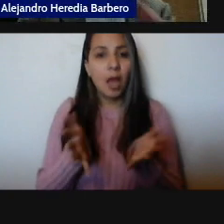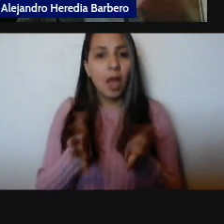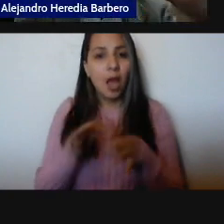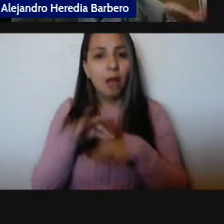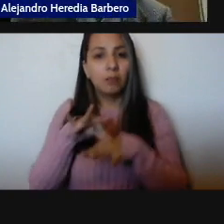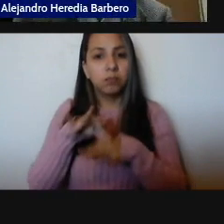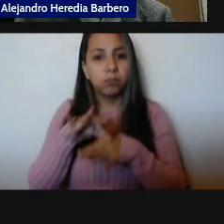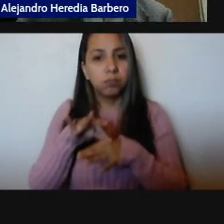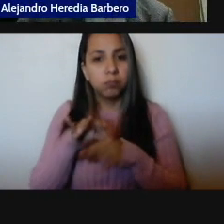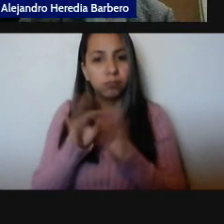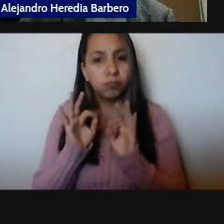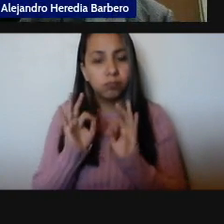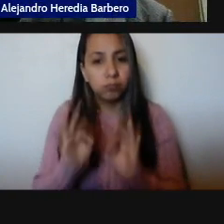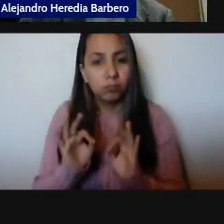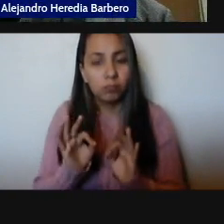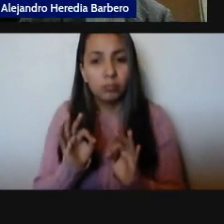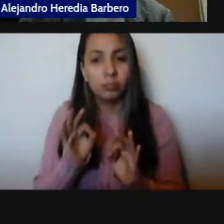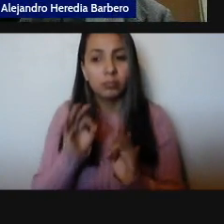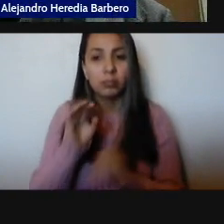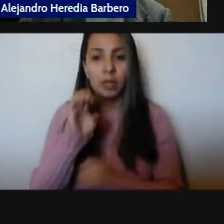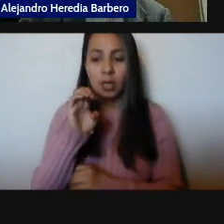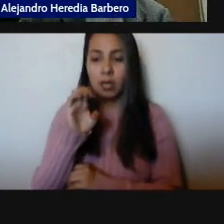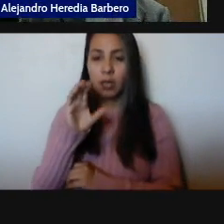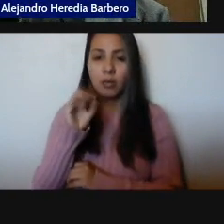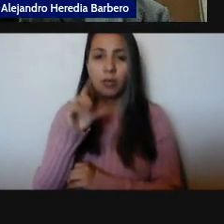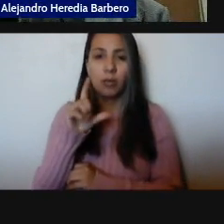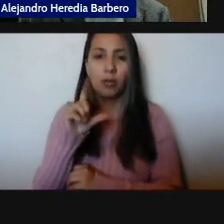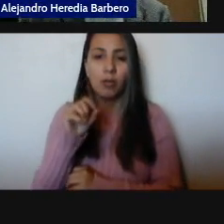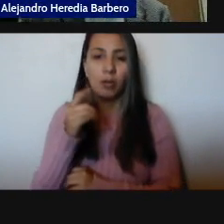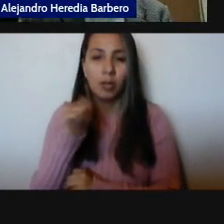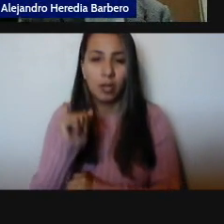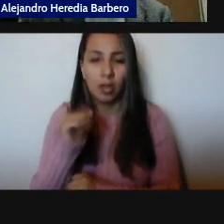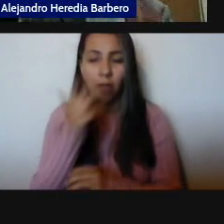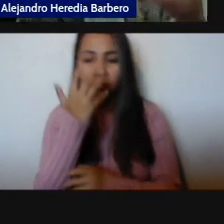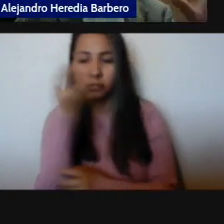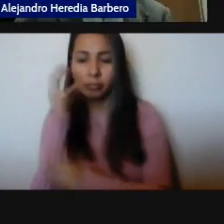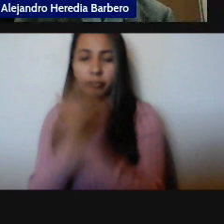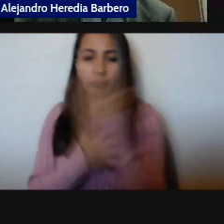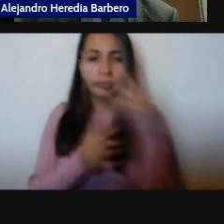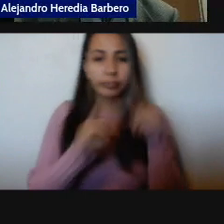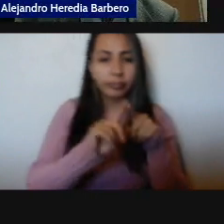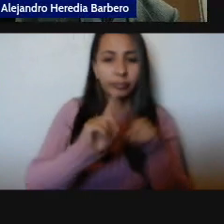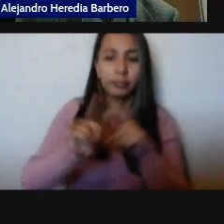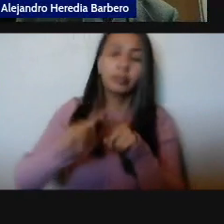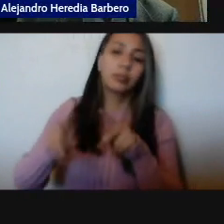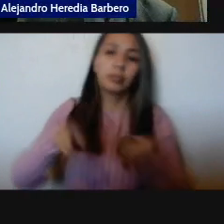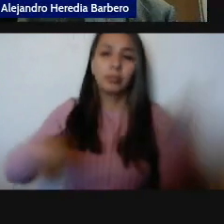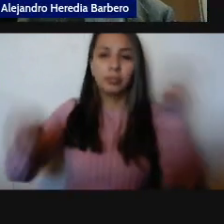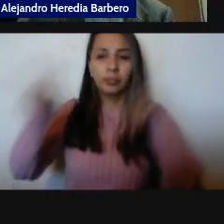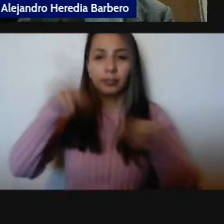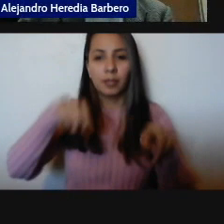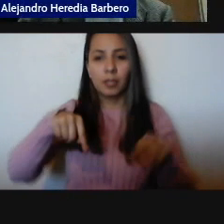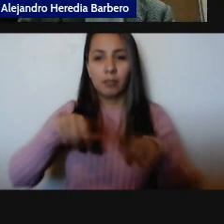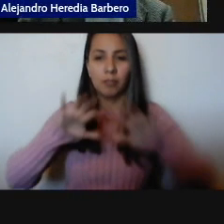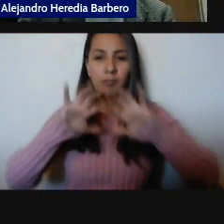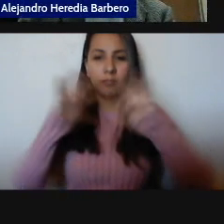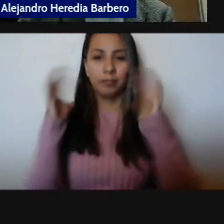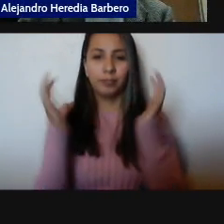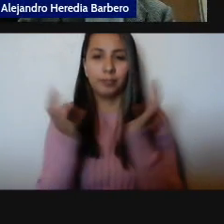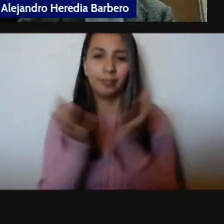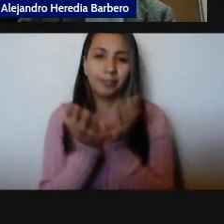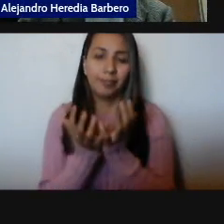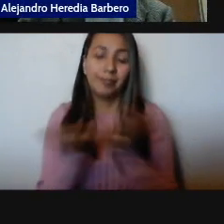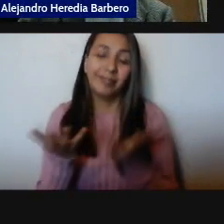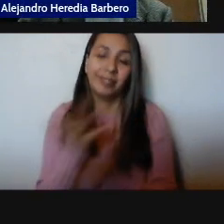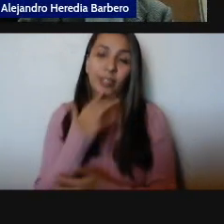el sistema vivo ya en la ecología, que es lo que nosotros observamos, que es lo que nosotros observamos en nuestro planeta, en